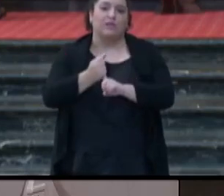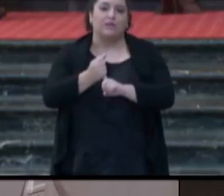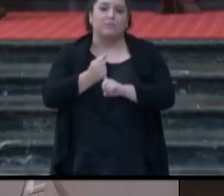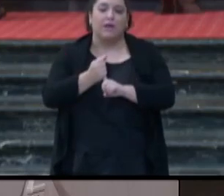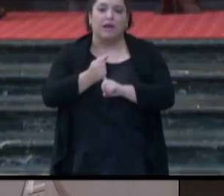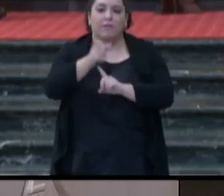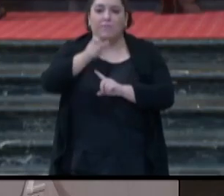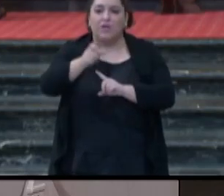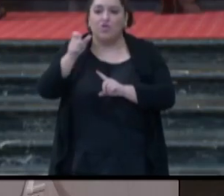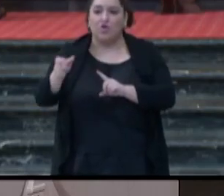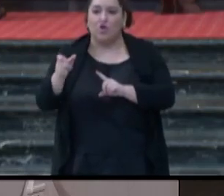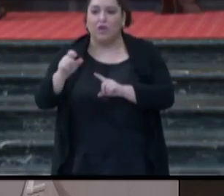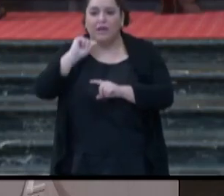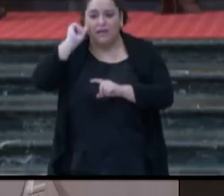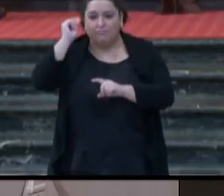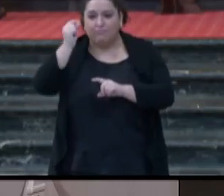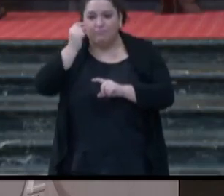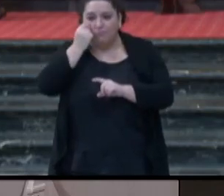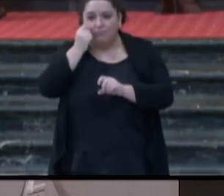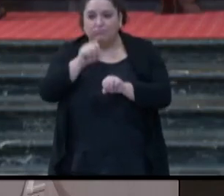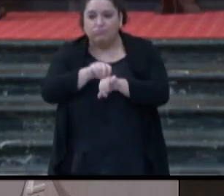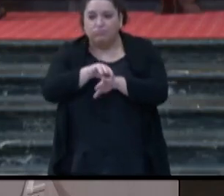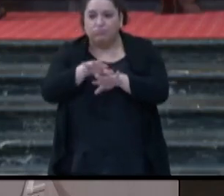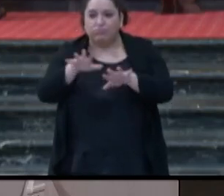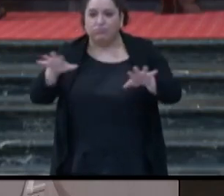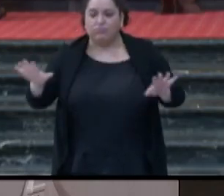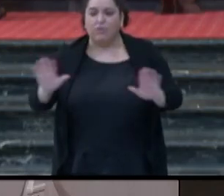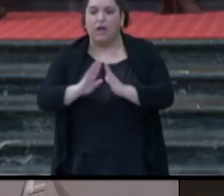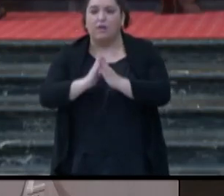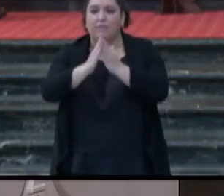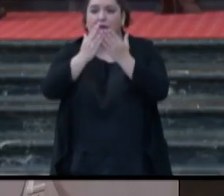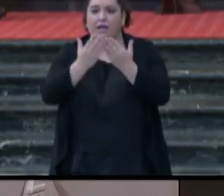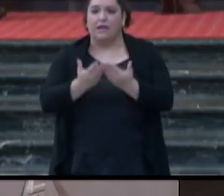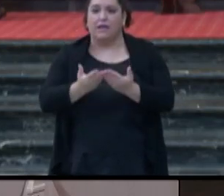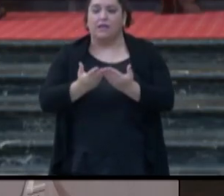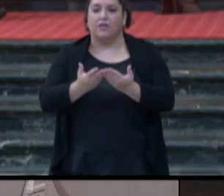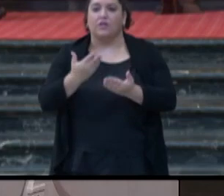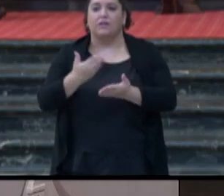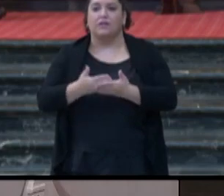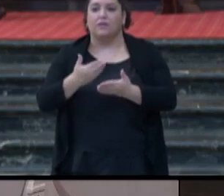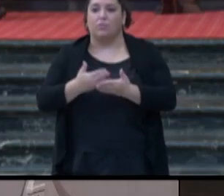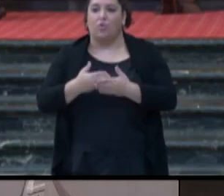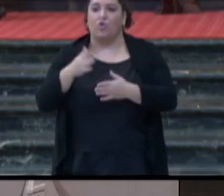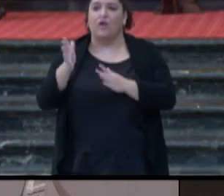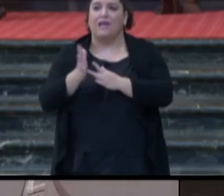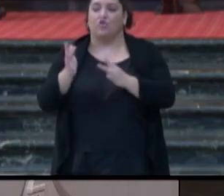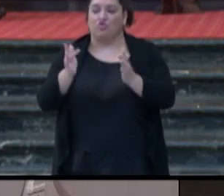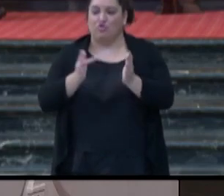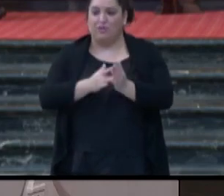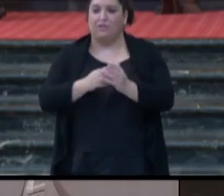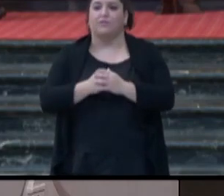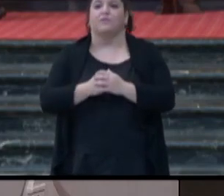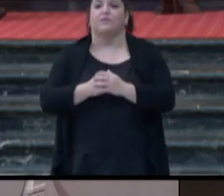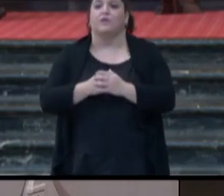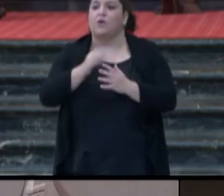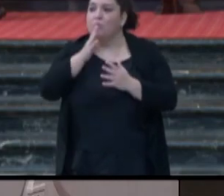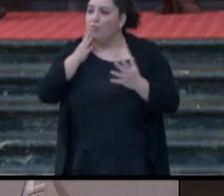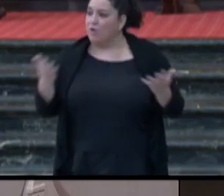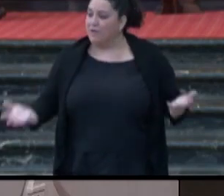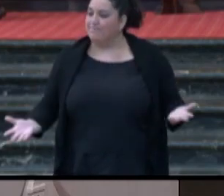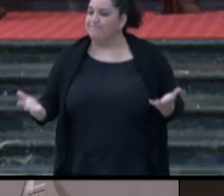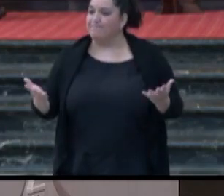demás el testimonio y el evangelio de Jesucristo pues ánimo queridos